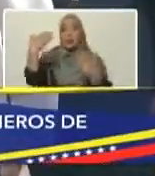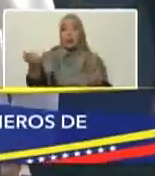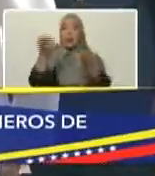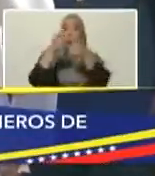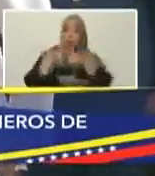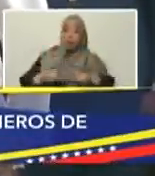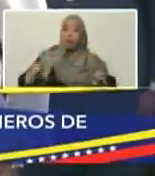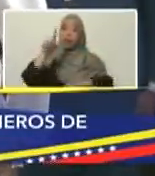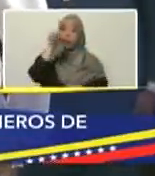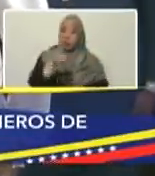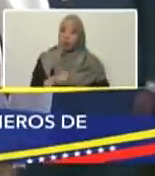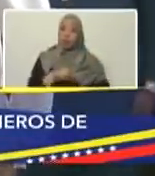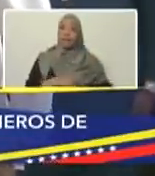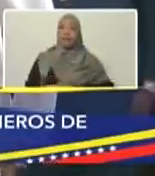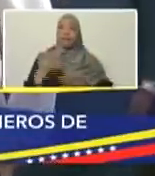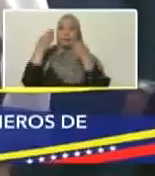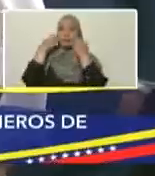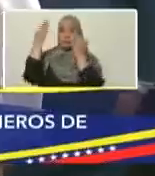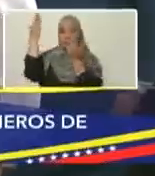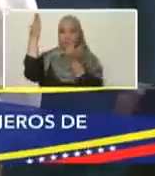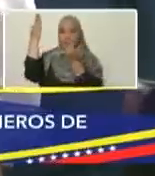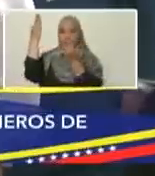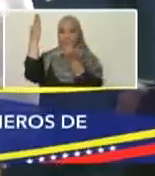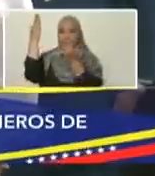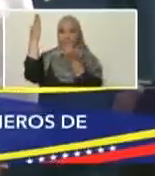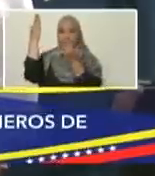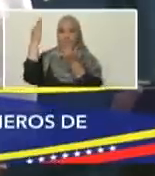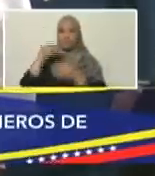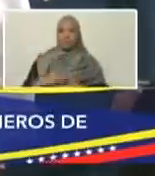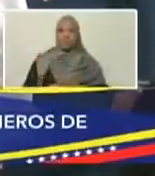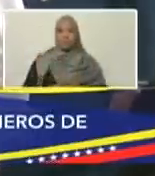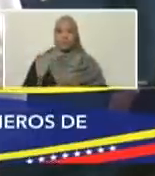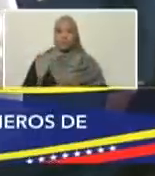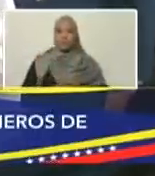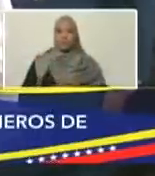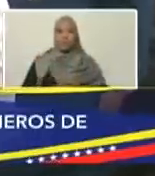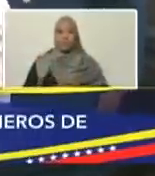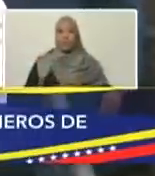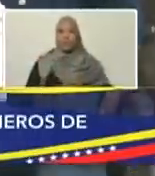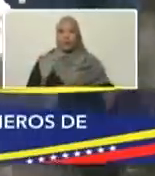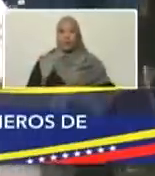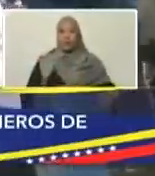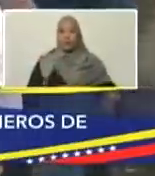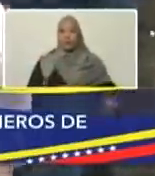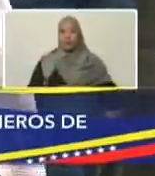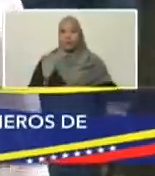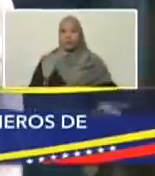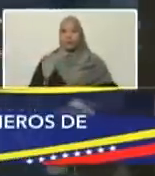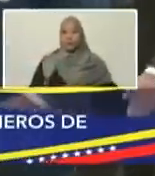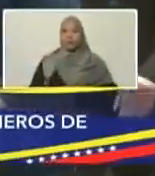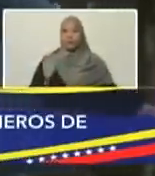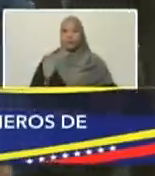libertador. ¡Saludo! De frente, mar.